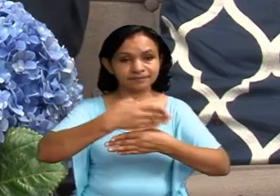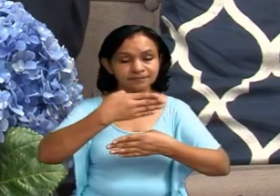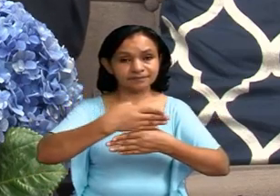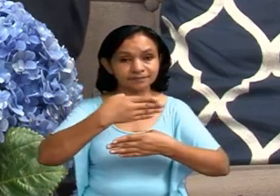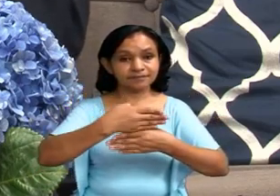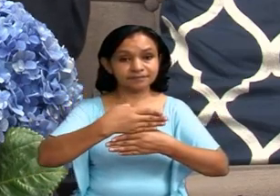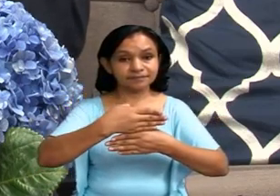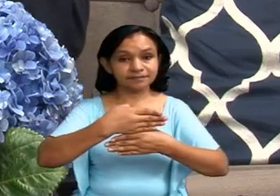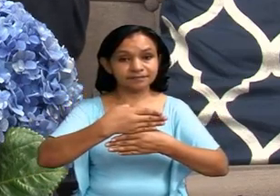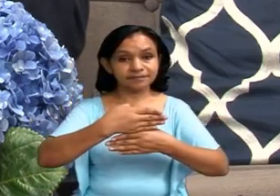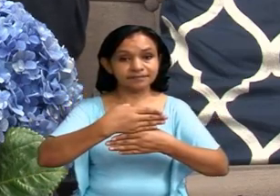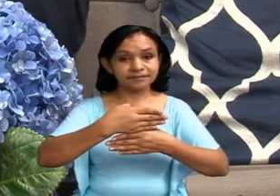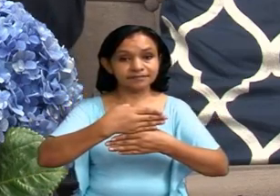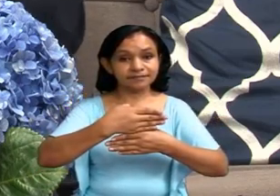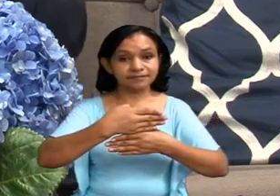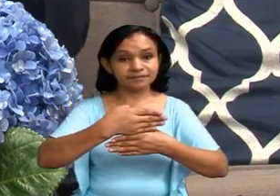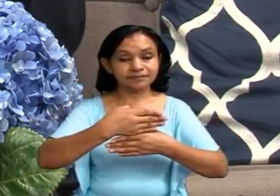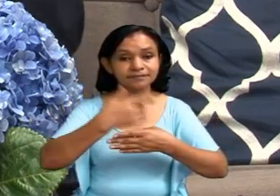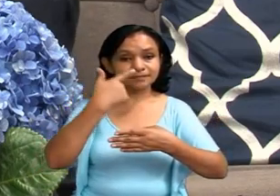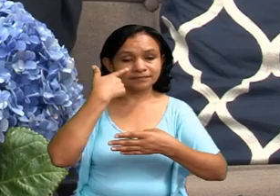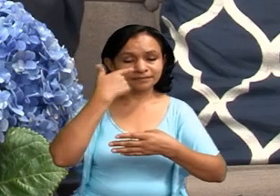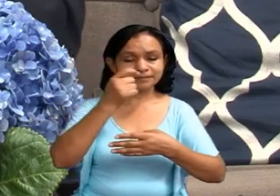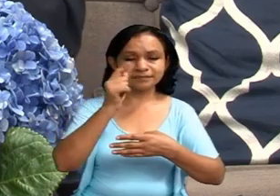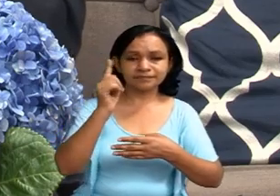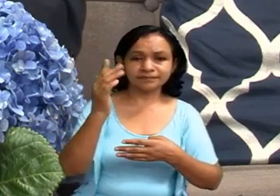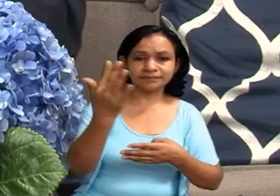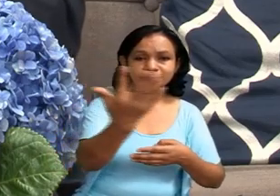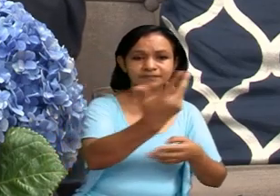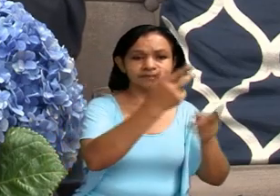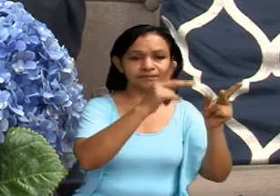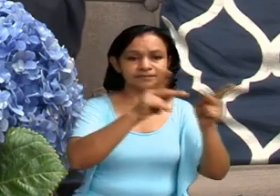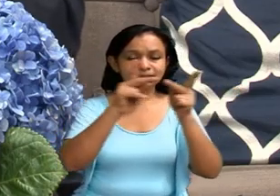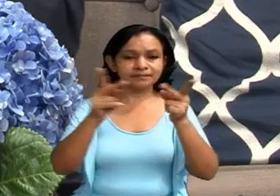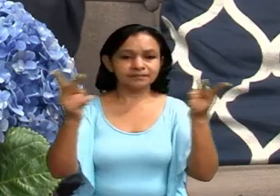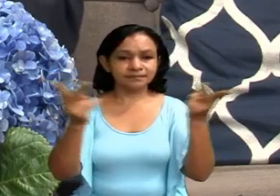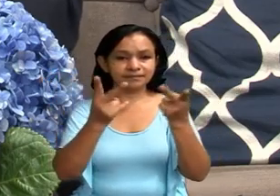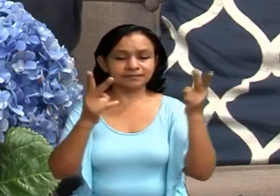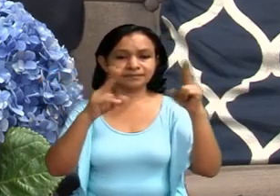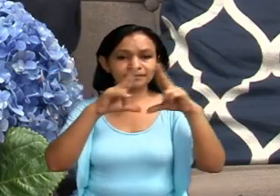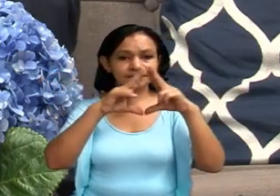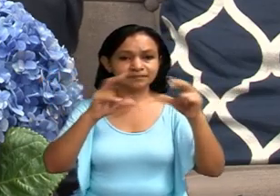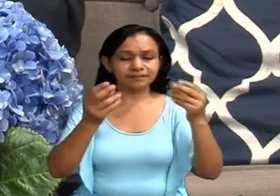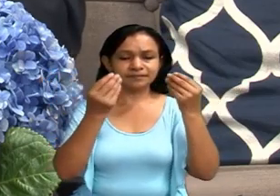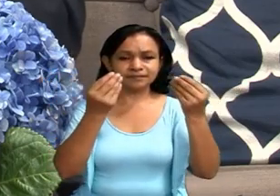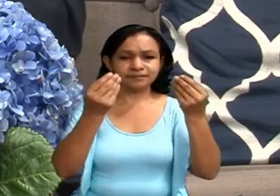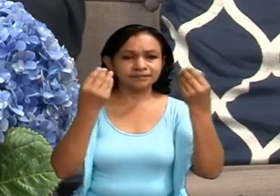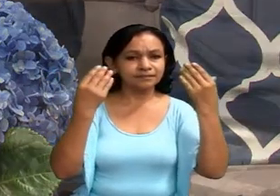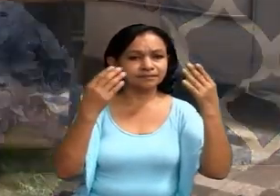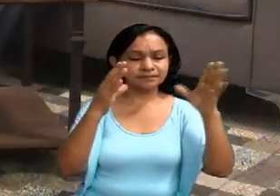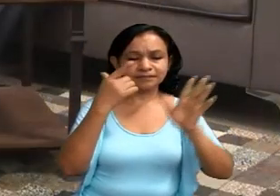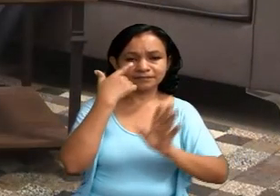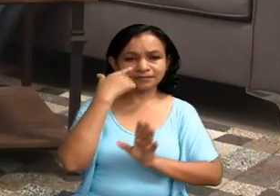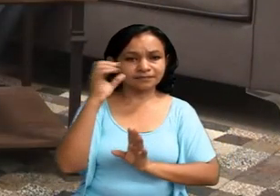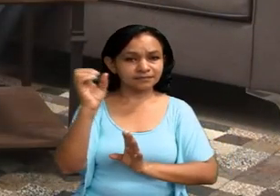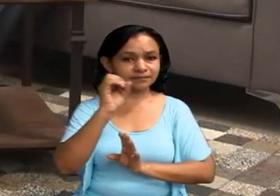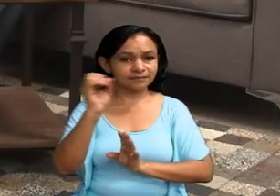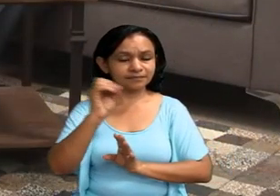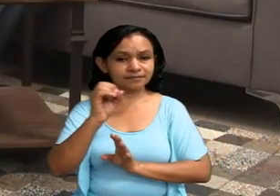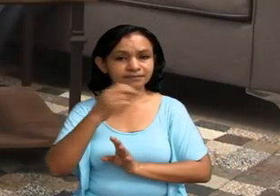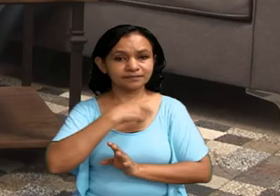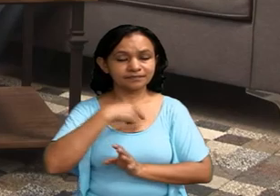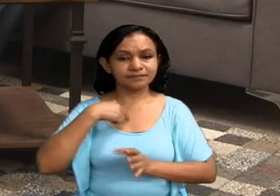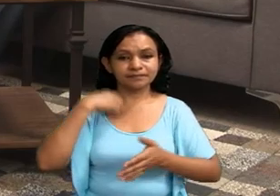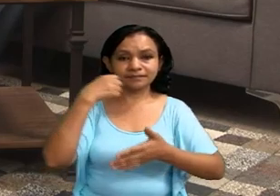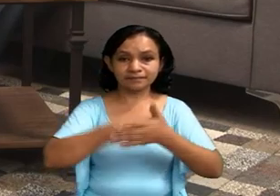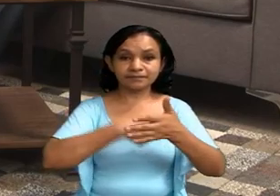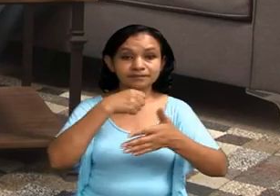justamente lo conozca todo el nicaragüense, ¿verdad? Hay muchos todavía que no lo conocen. Nosotros hacemos un esfuerzo